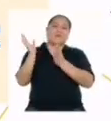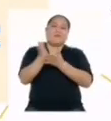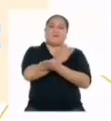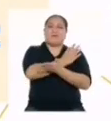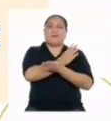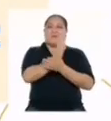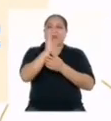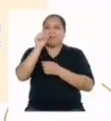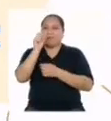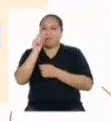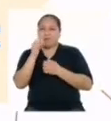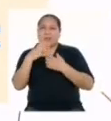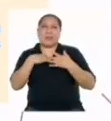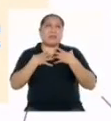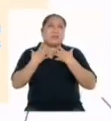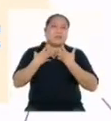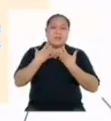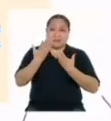y ansiedad?